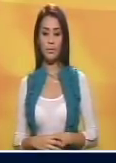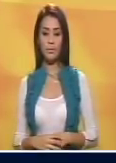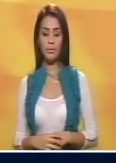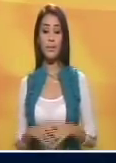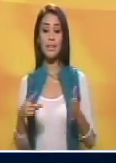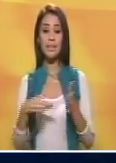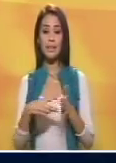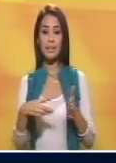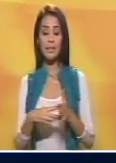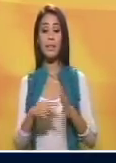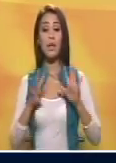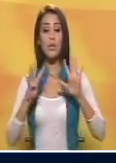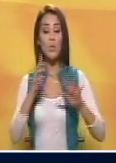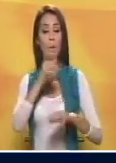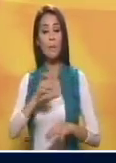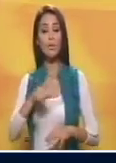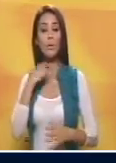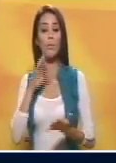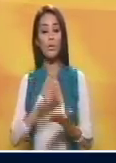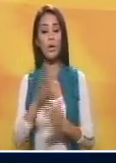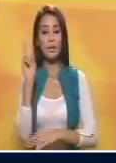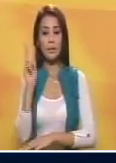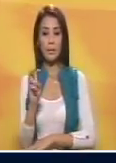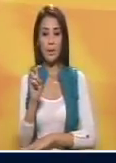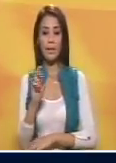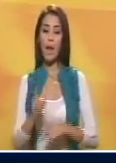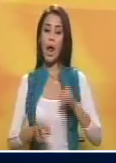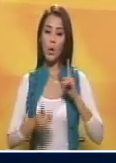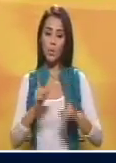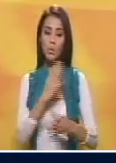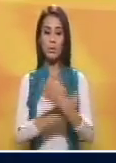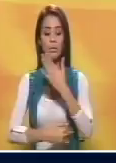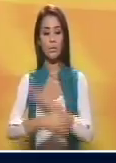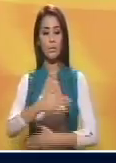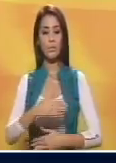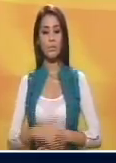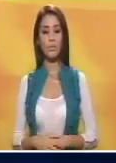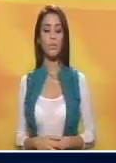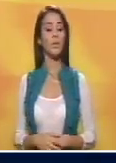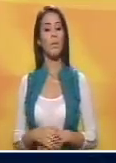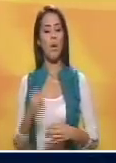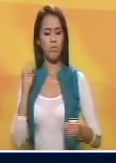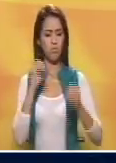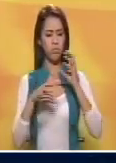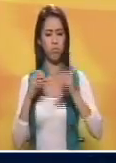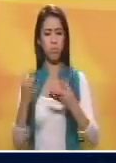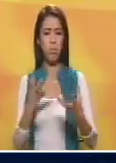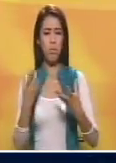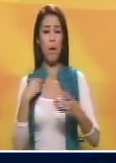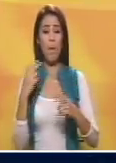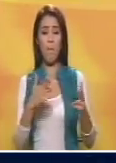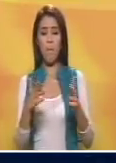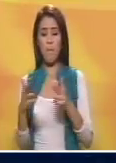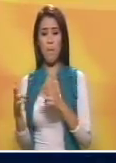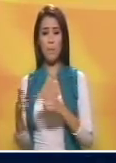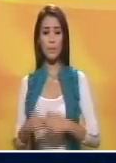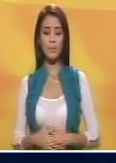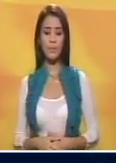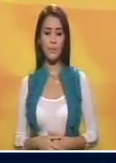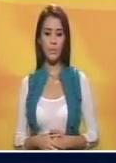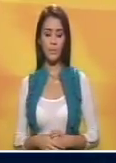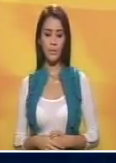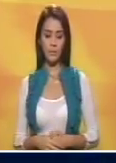En Siria, 9 personas murieron este viernes y varias resultaron heridas por nuevos bombardeos y disparos en la región de Guta